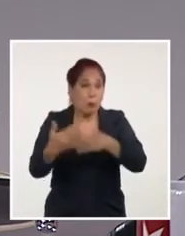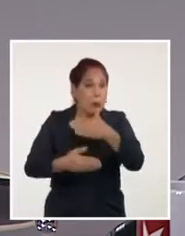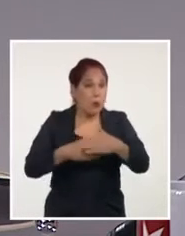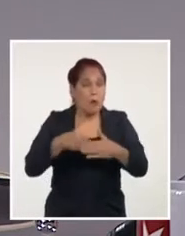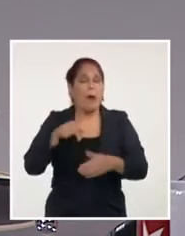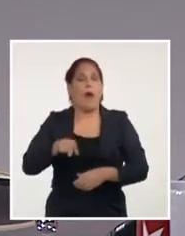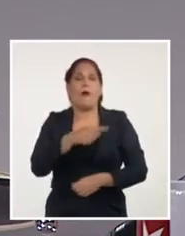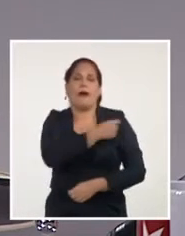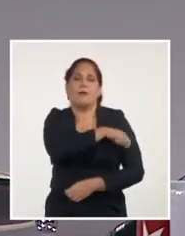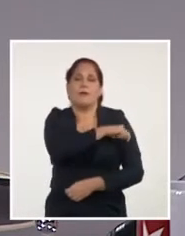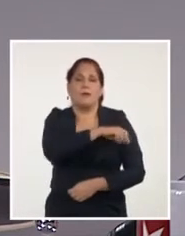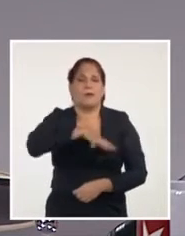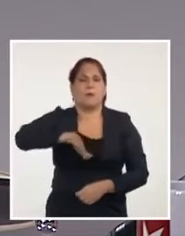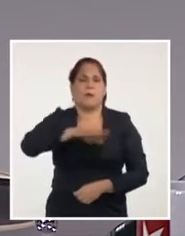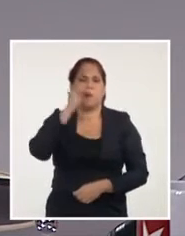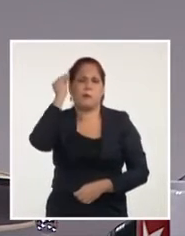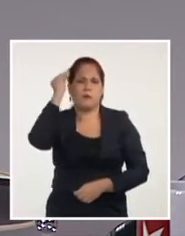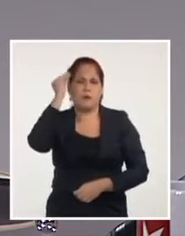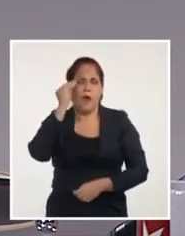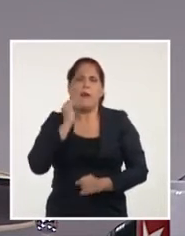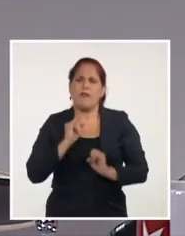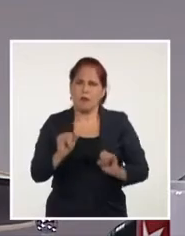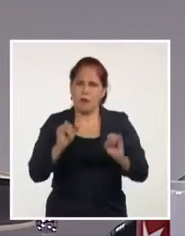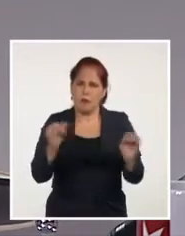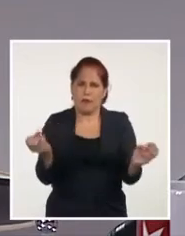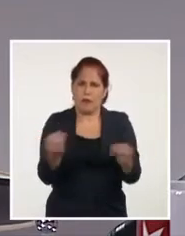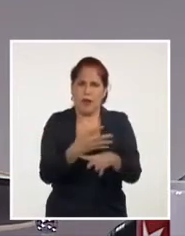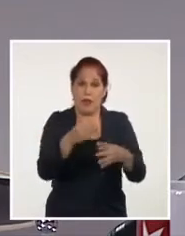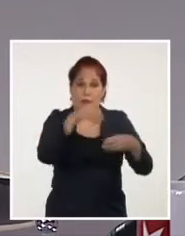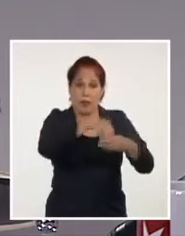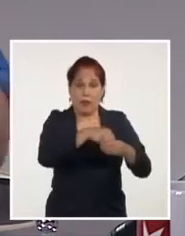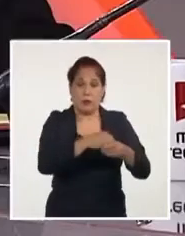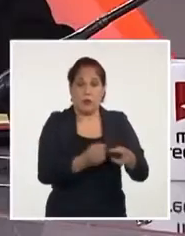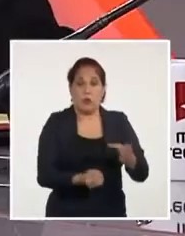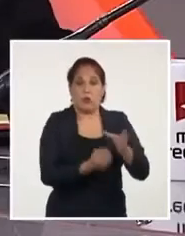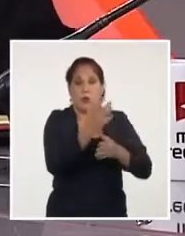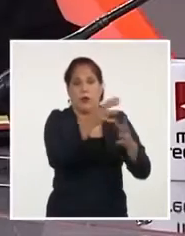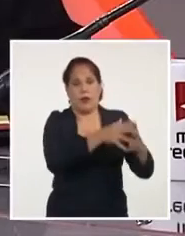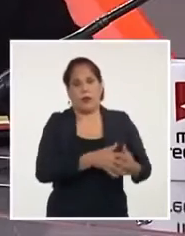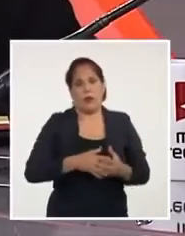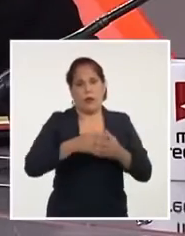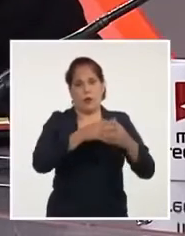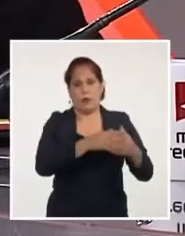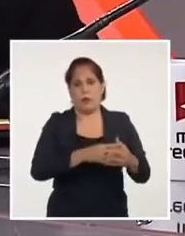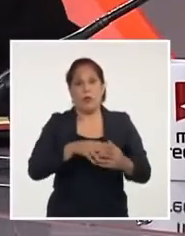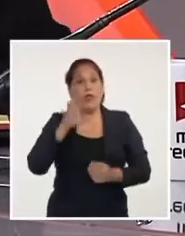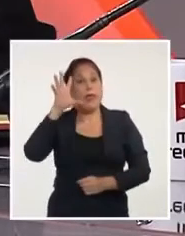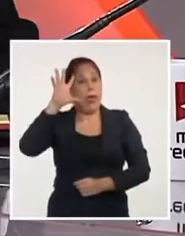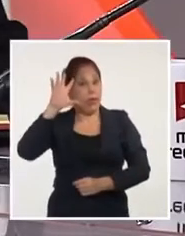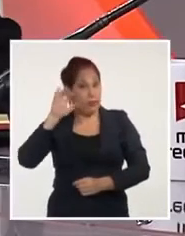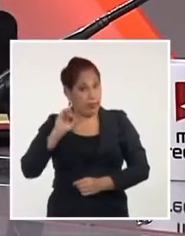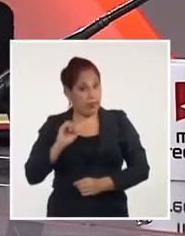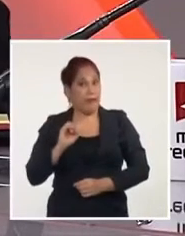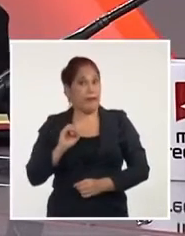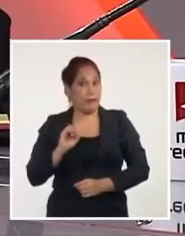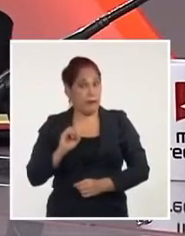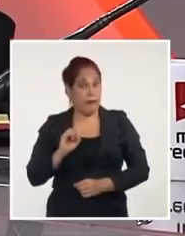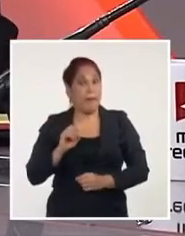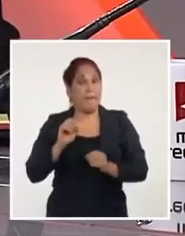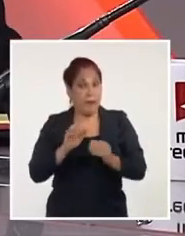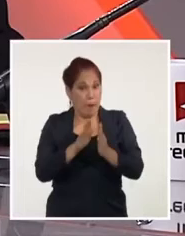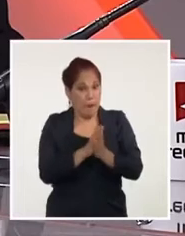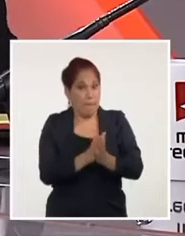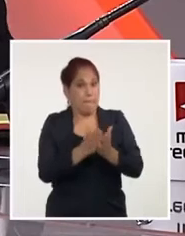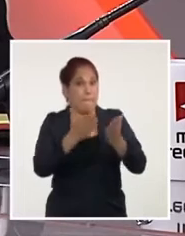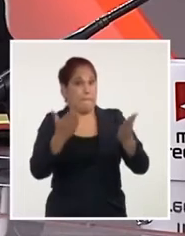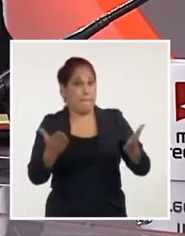esa cultura y generalizar este conocimiento para poder interpretar estos procesos. Y entender todo lo que está detrás, porque el propio manual de